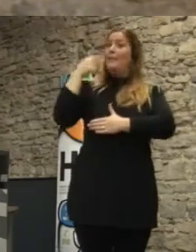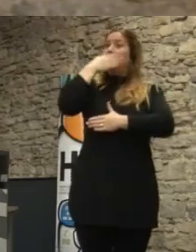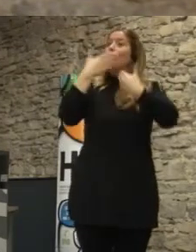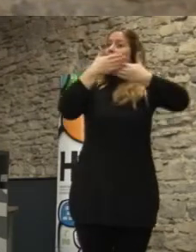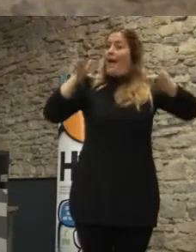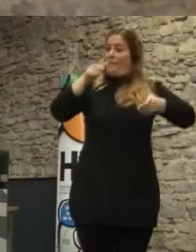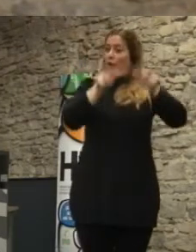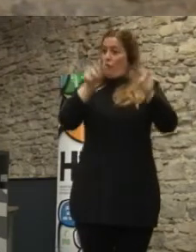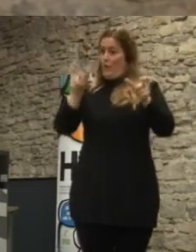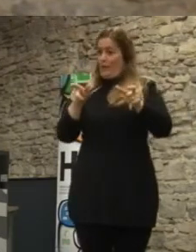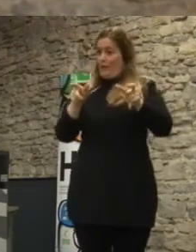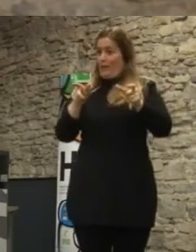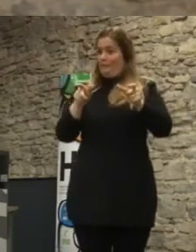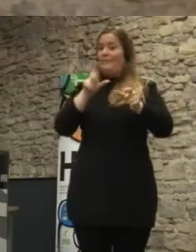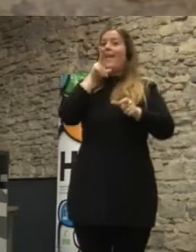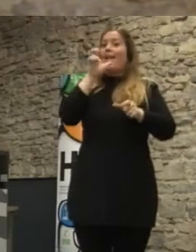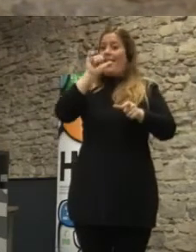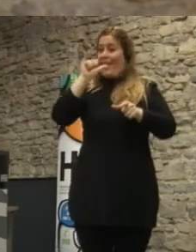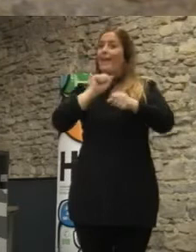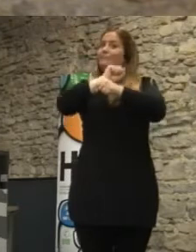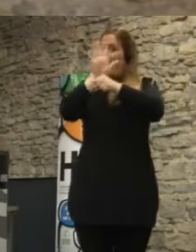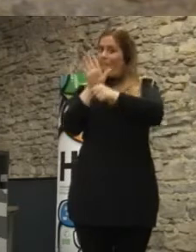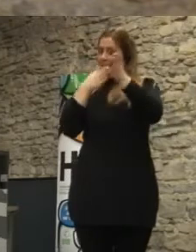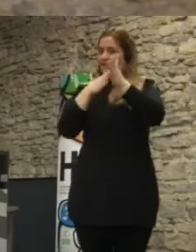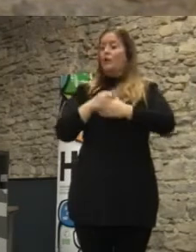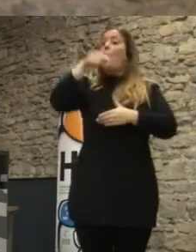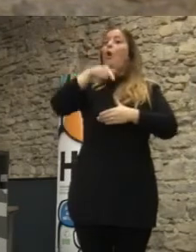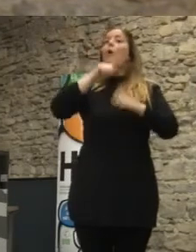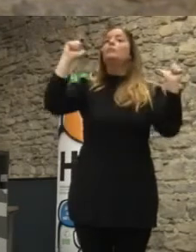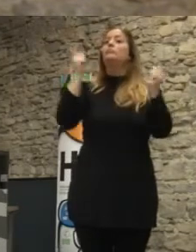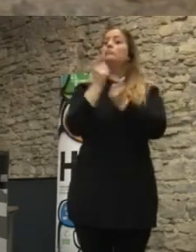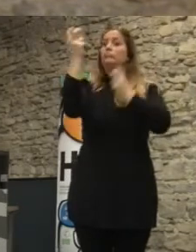de la Ciudadanía. Hoy nos juntamos para reflexionar